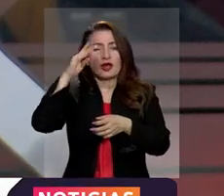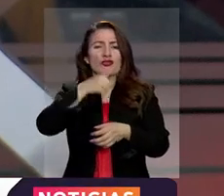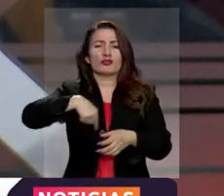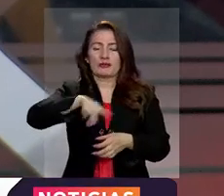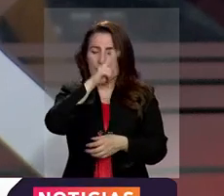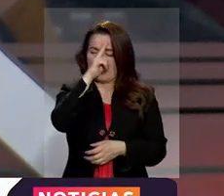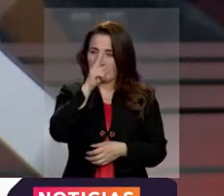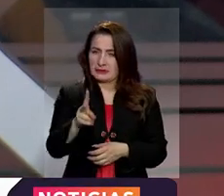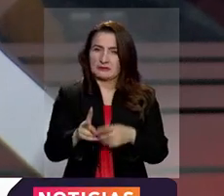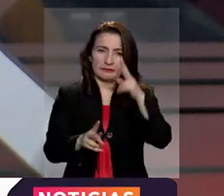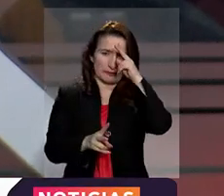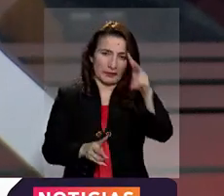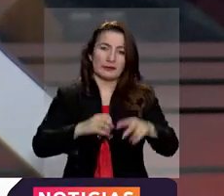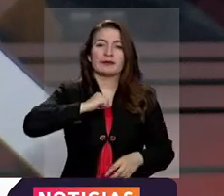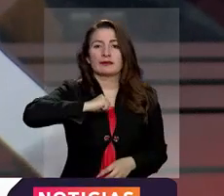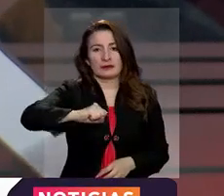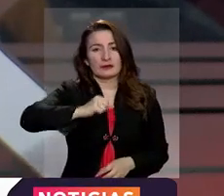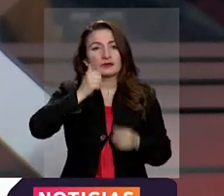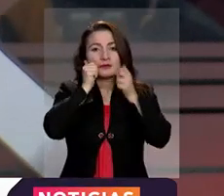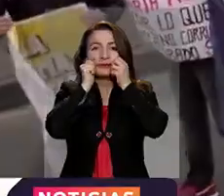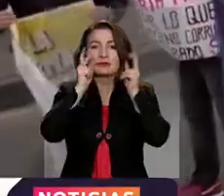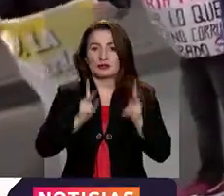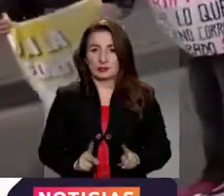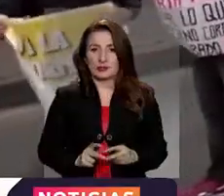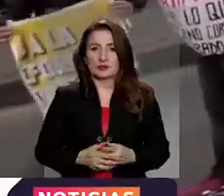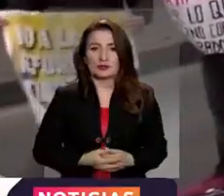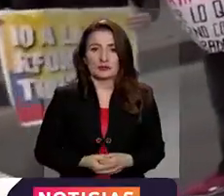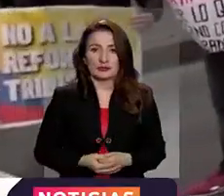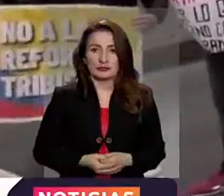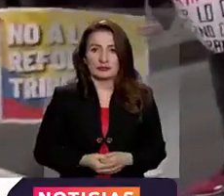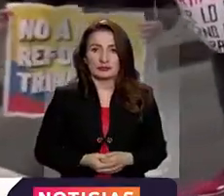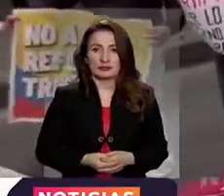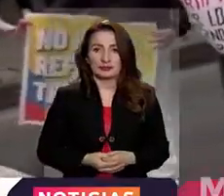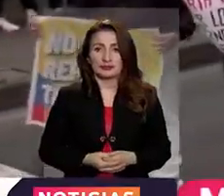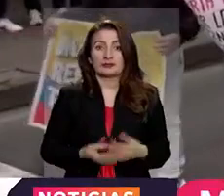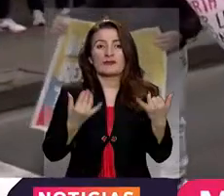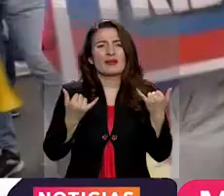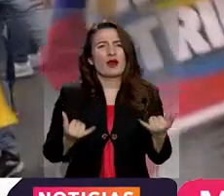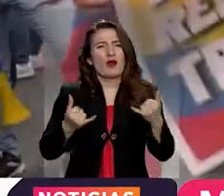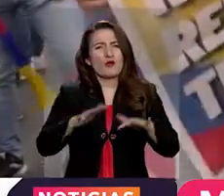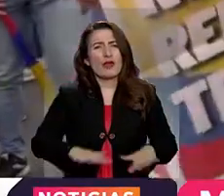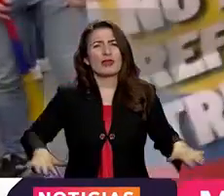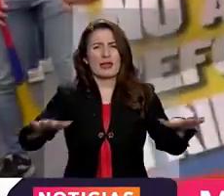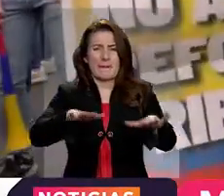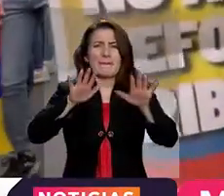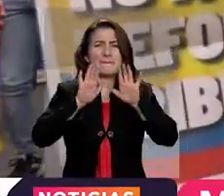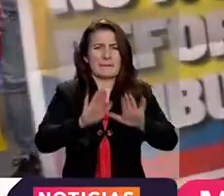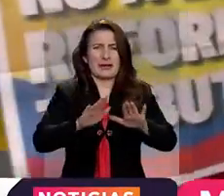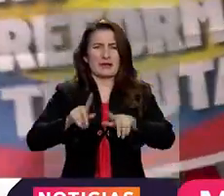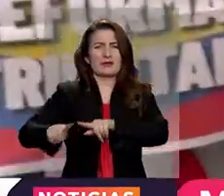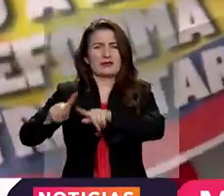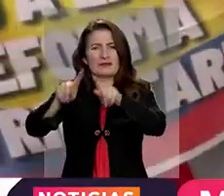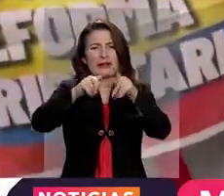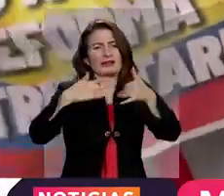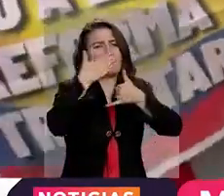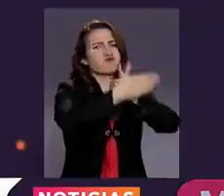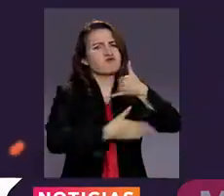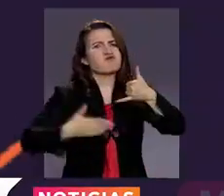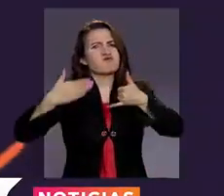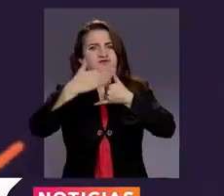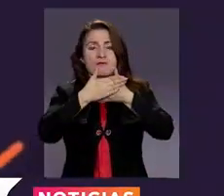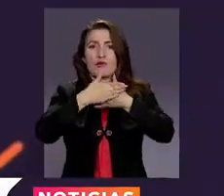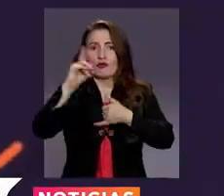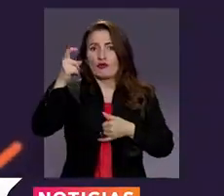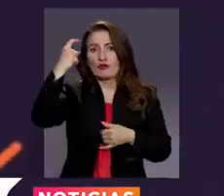marco del respeto por los derechos humanos. El actual panorama que se presenta con el paro en diferentes territorios del país ha provocado